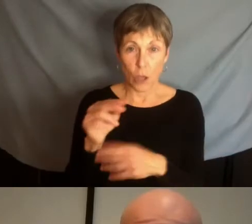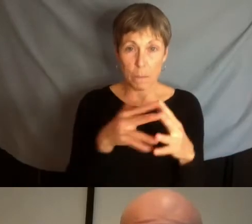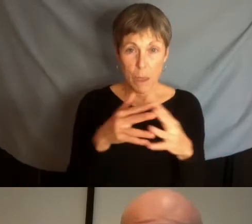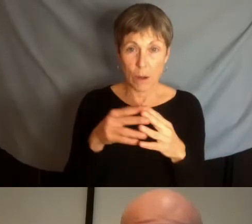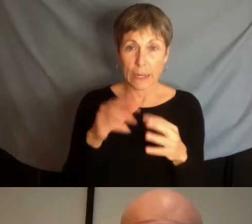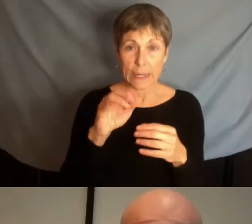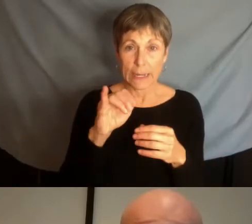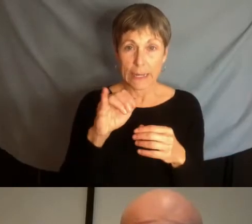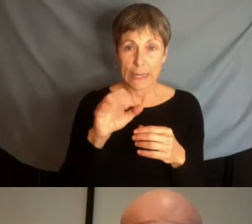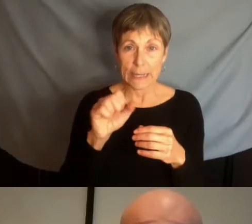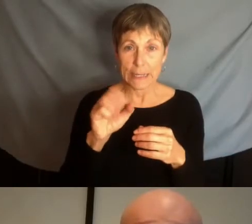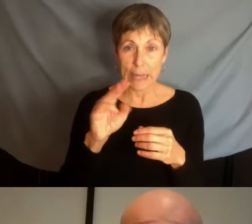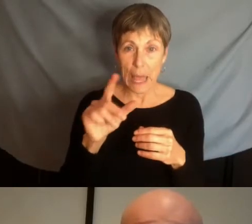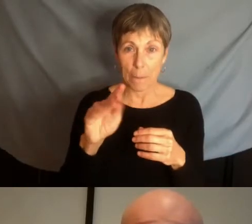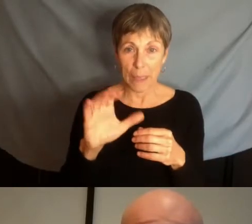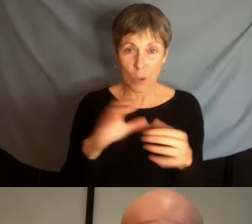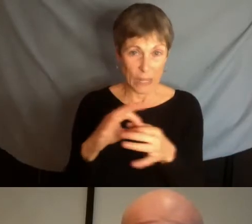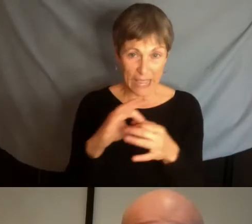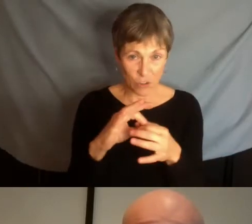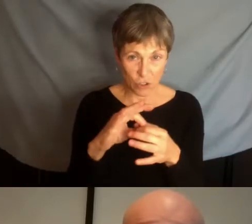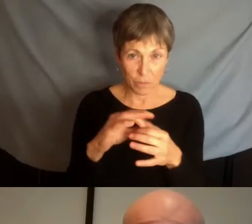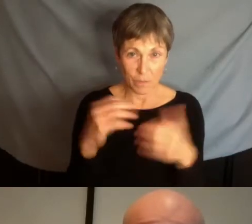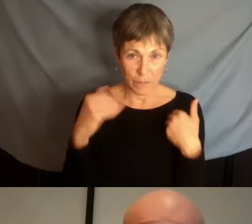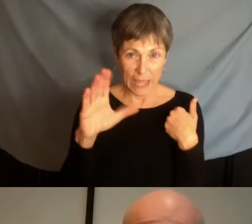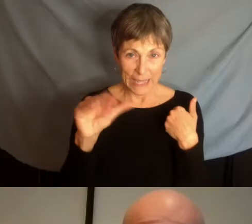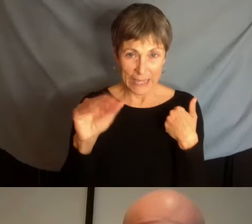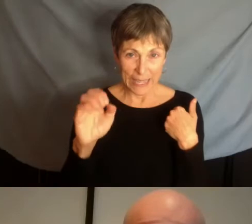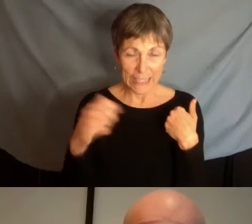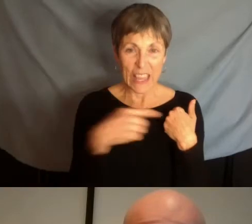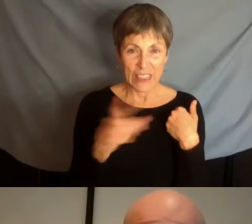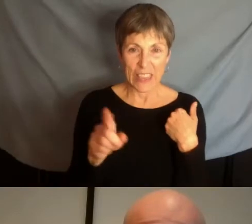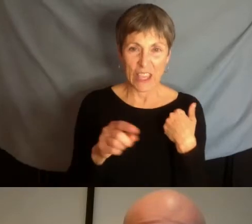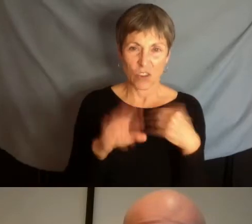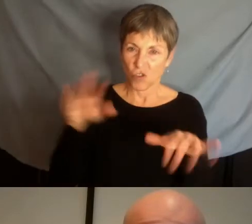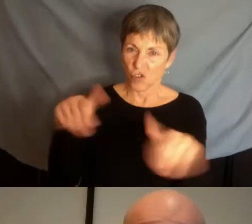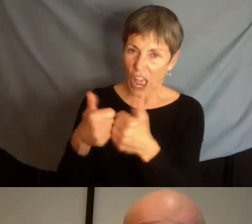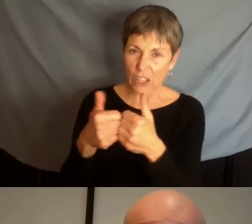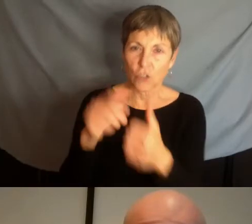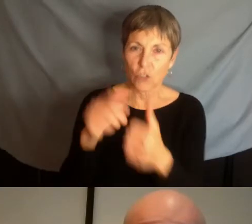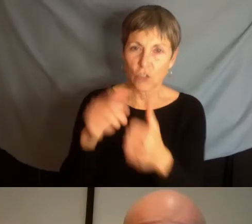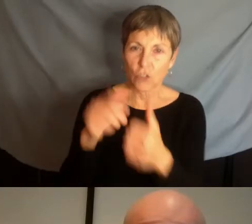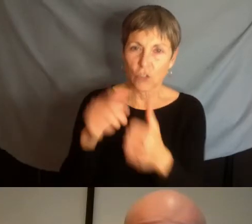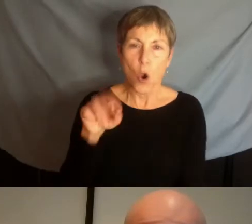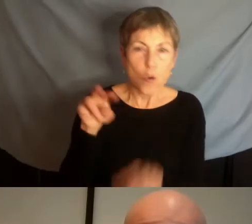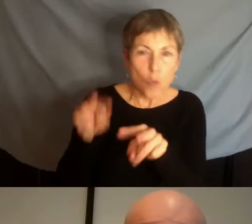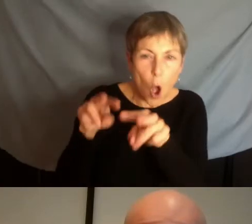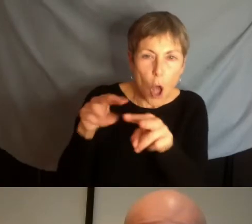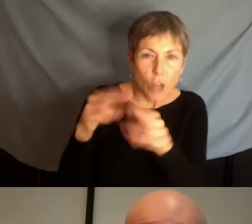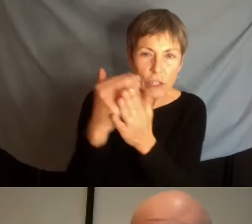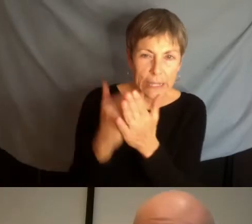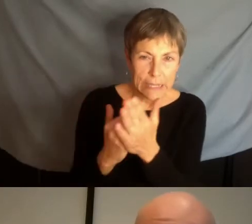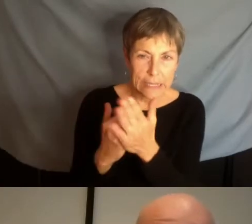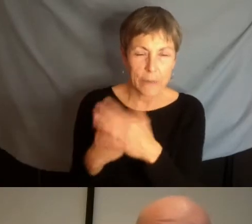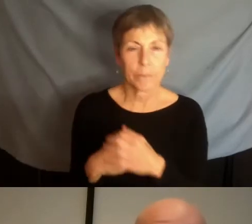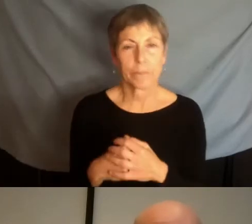de Relaciones Islámicas Americanas y estaban desafiando la lista